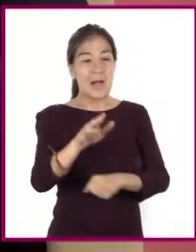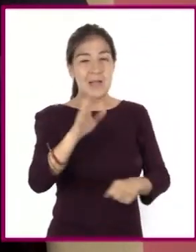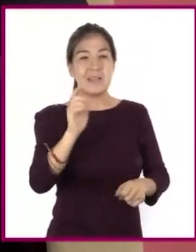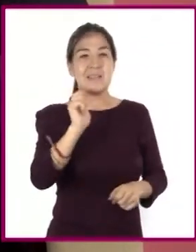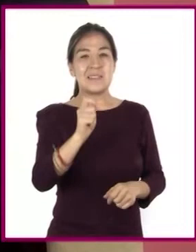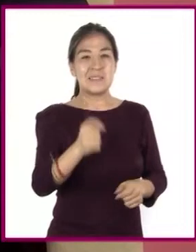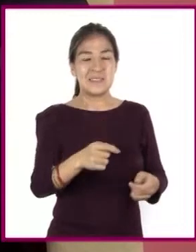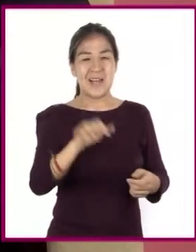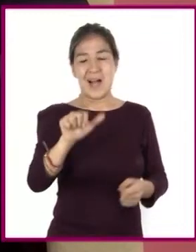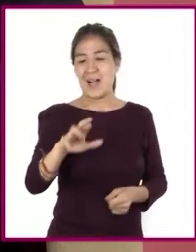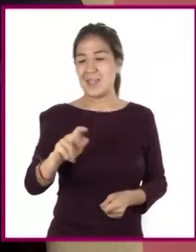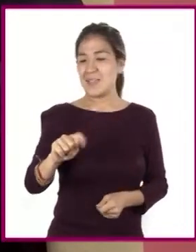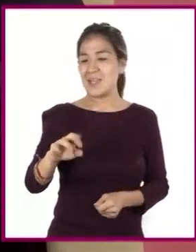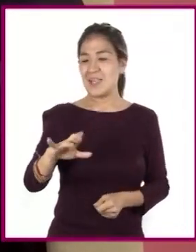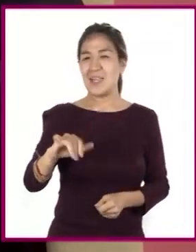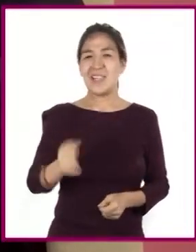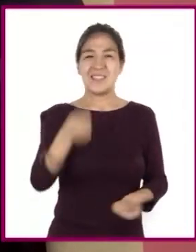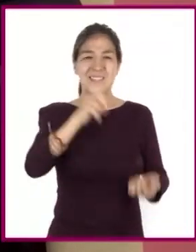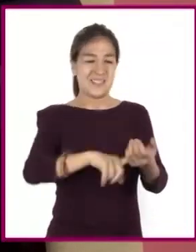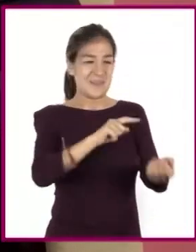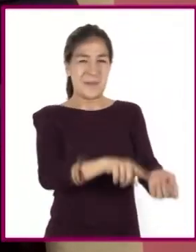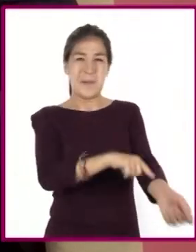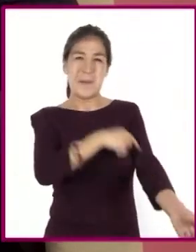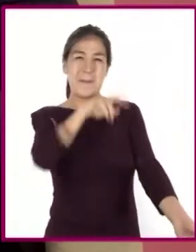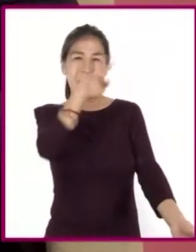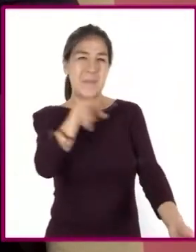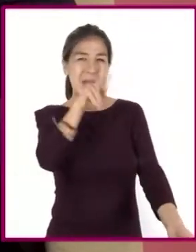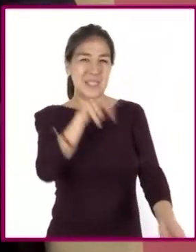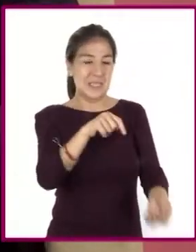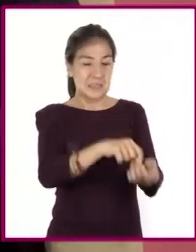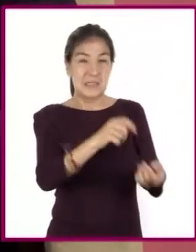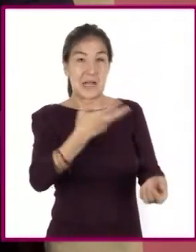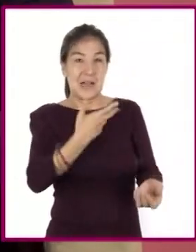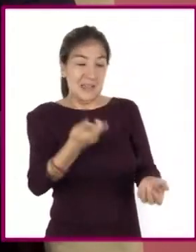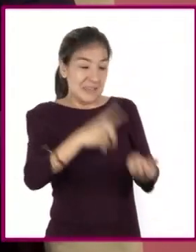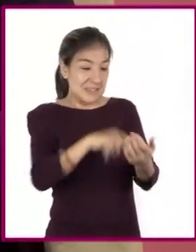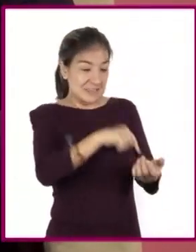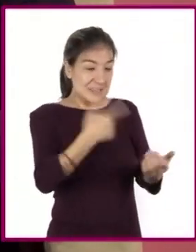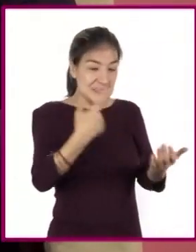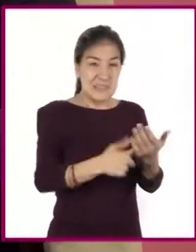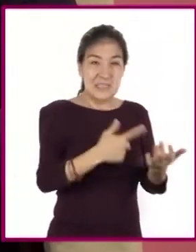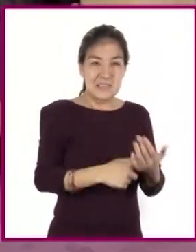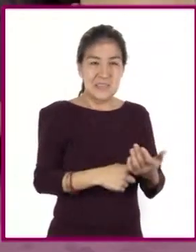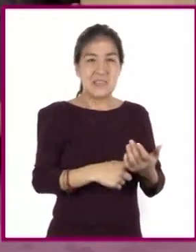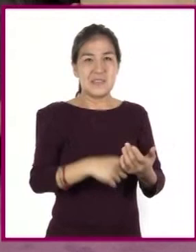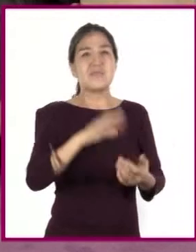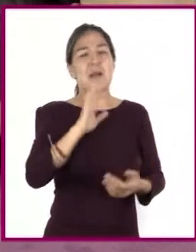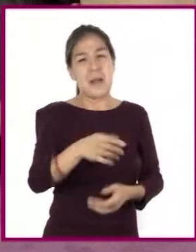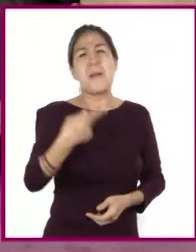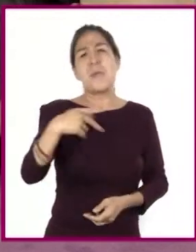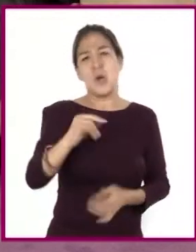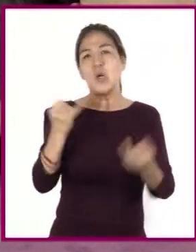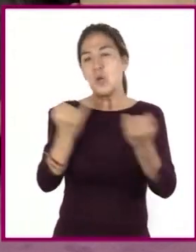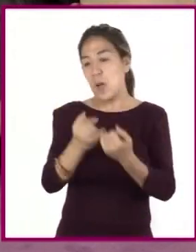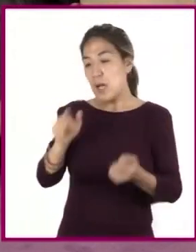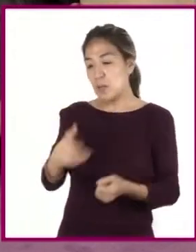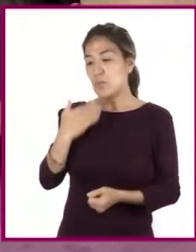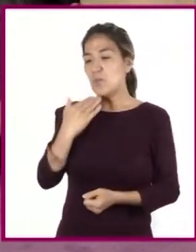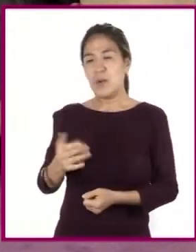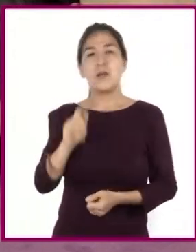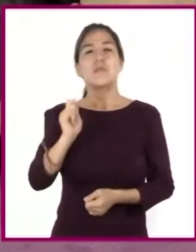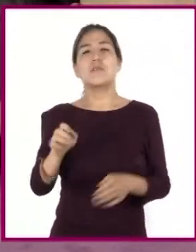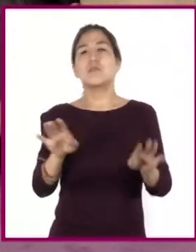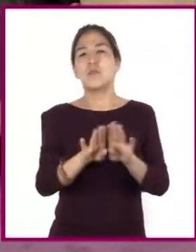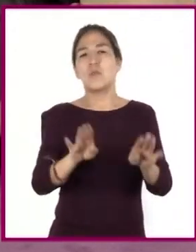como en las arterias, pero también puede ser bueno porque forma parte importante de toda la función del cuerpo. Cuando hablamos en medicina,